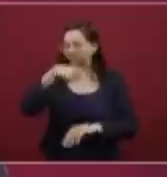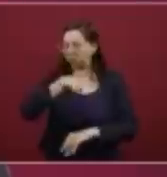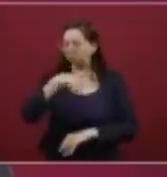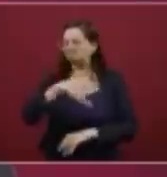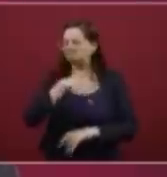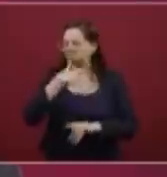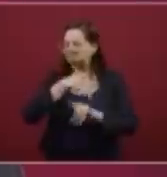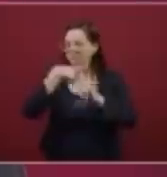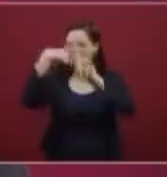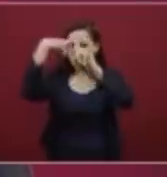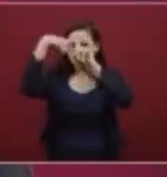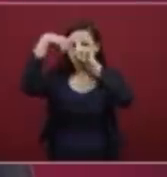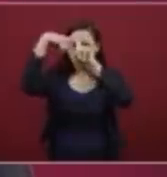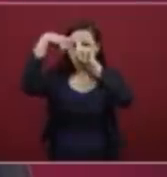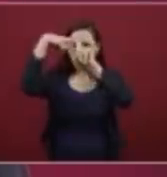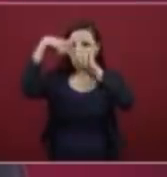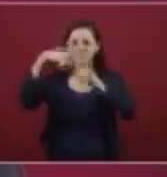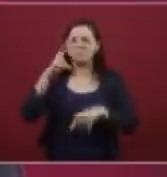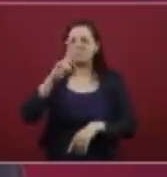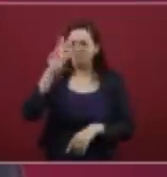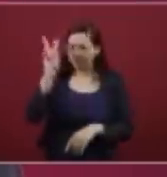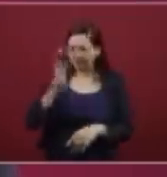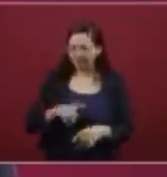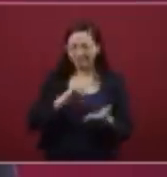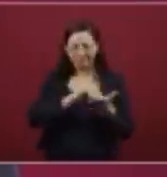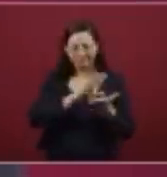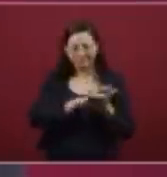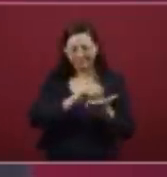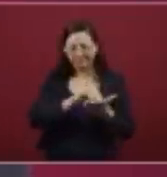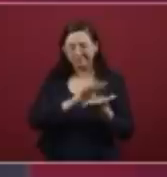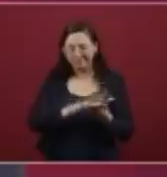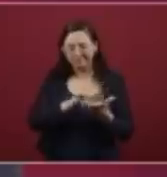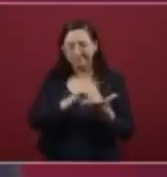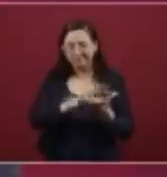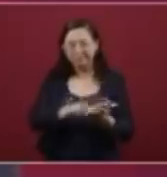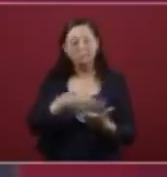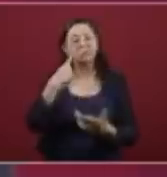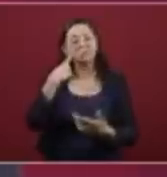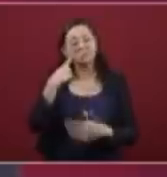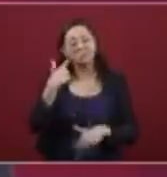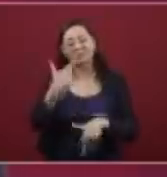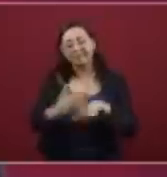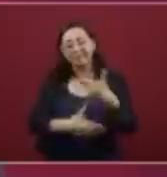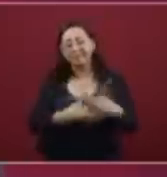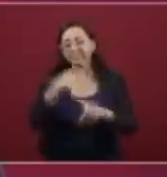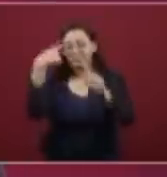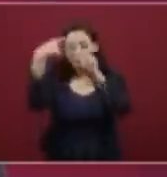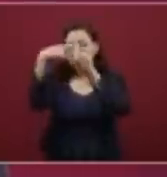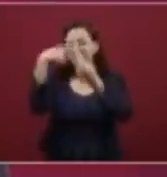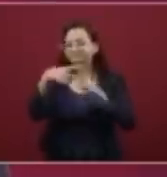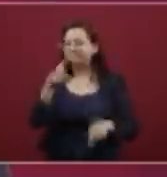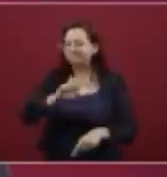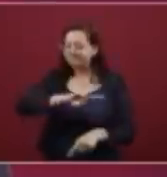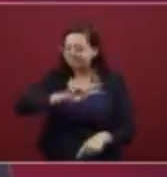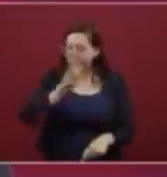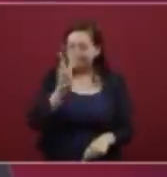y puedo documentar mi optimismo, vamos a llegar a una situación en que